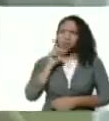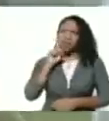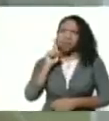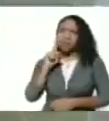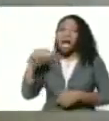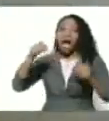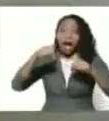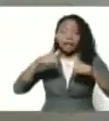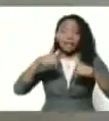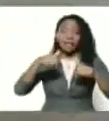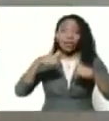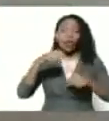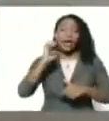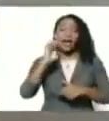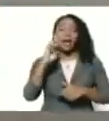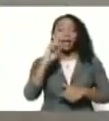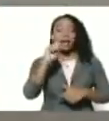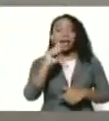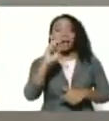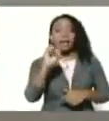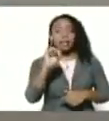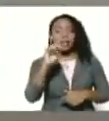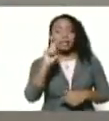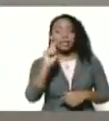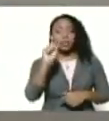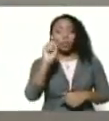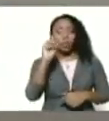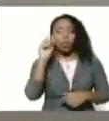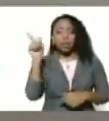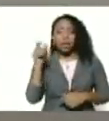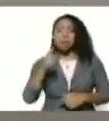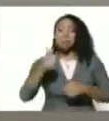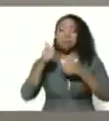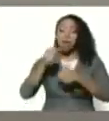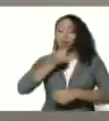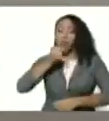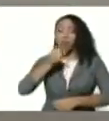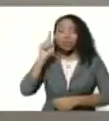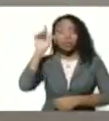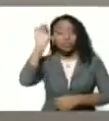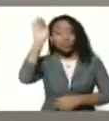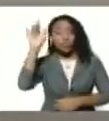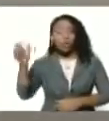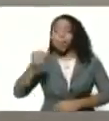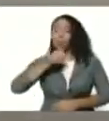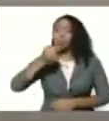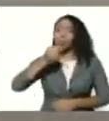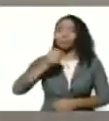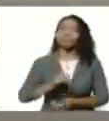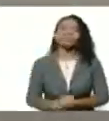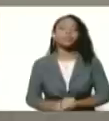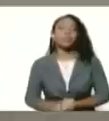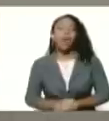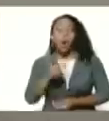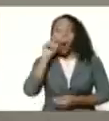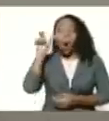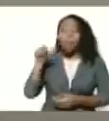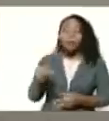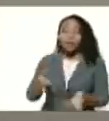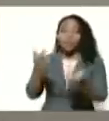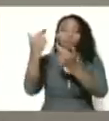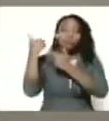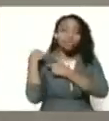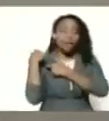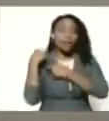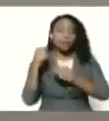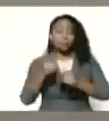Aquí con Ernesto, se llama, un buen periodista, muchacho que tiene mucho futuro como periodista. Ernesto Villegas le hizo